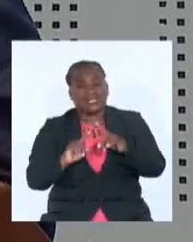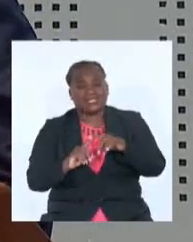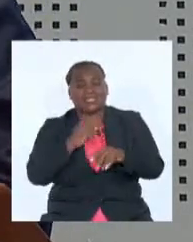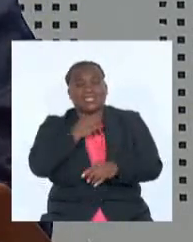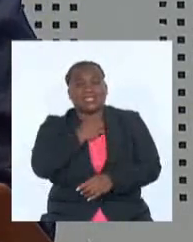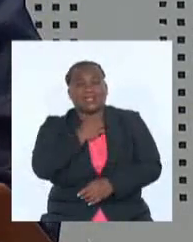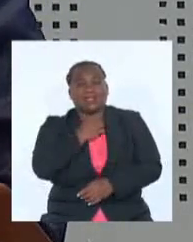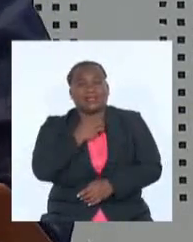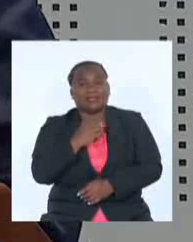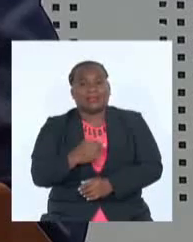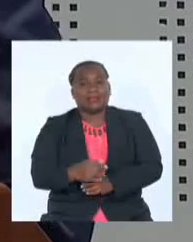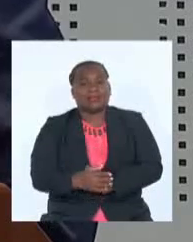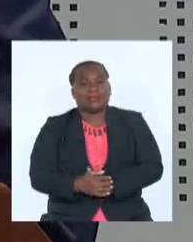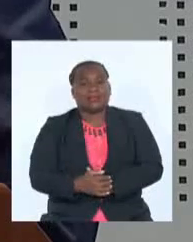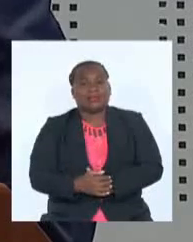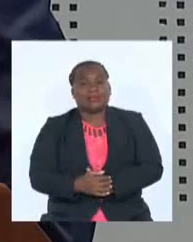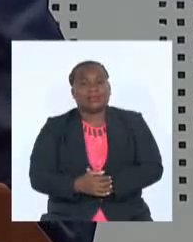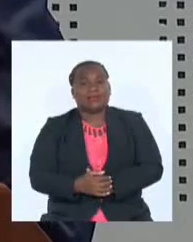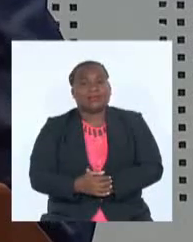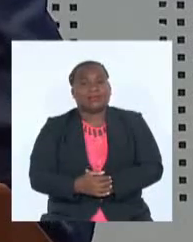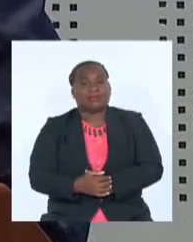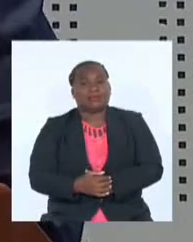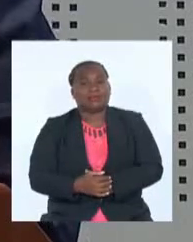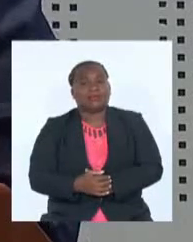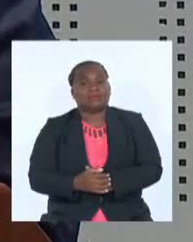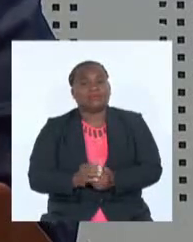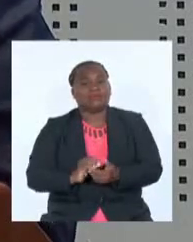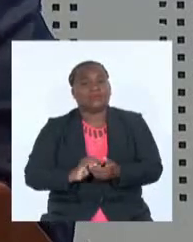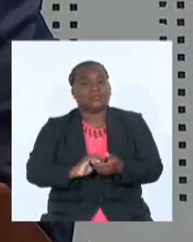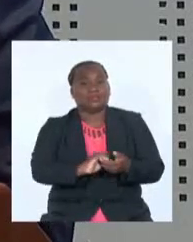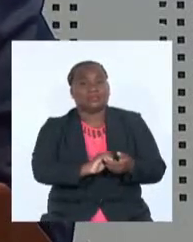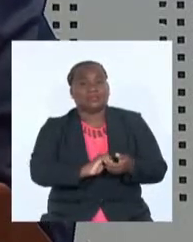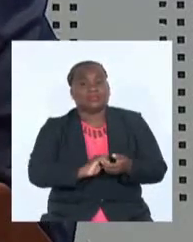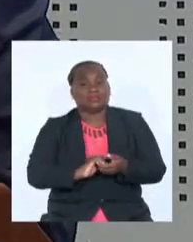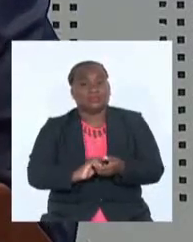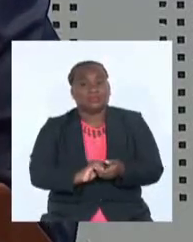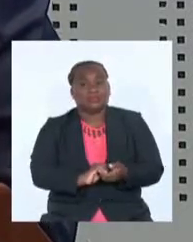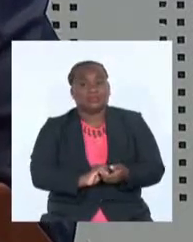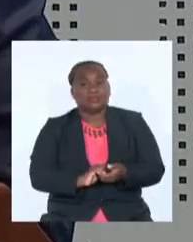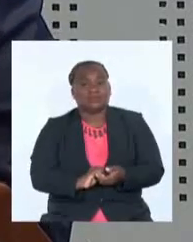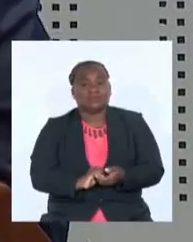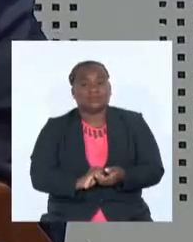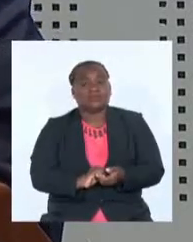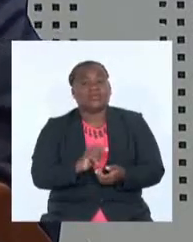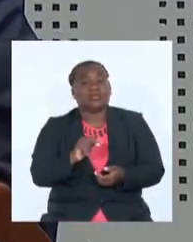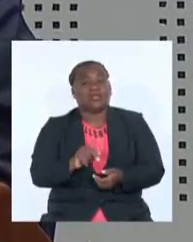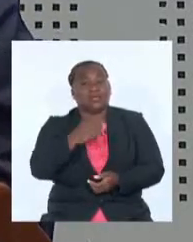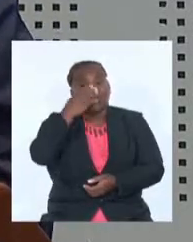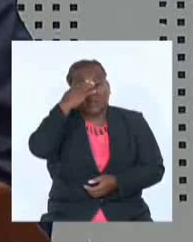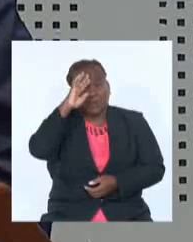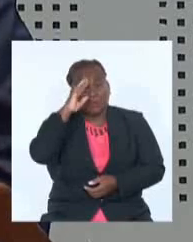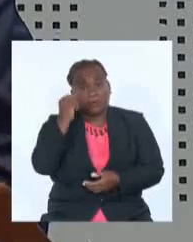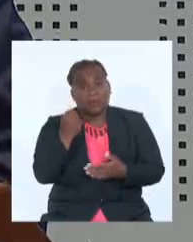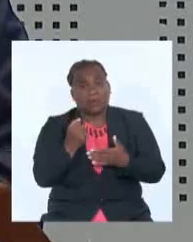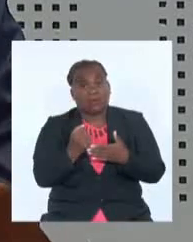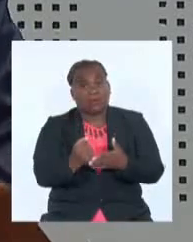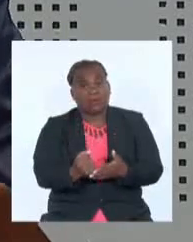pela generosa solidaridad y amistad con que Cuba apoyó a nuestro